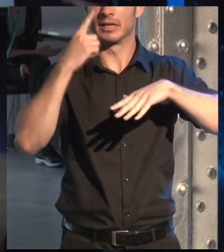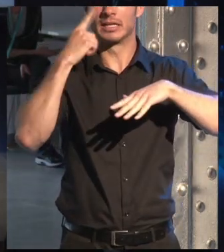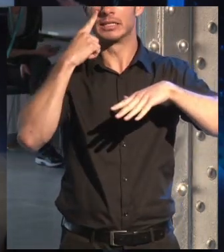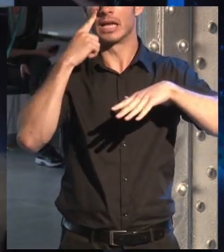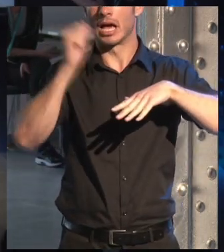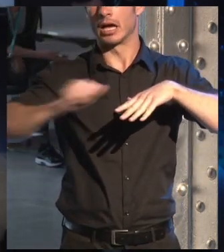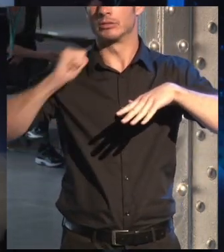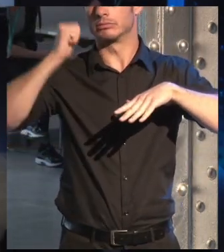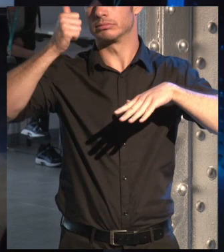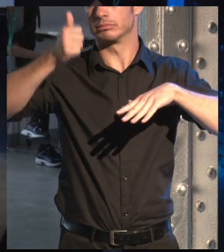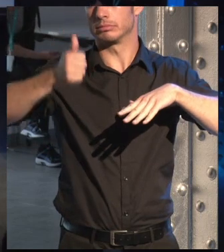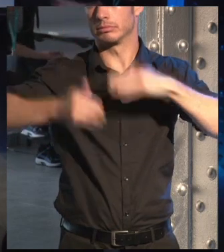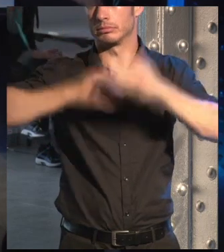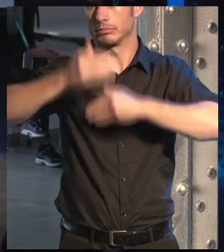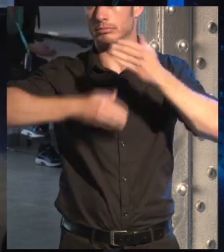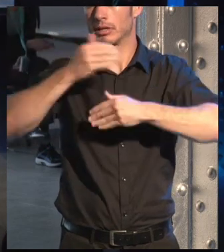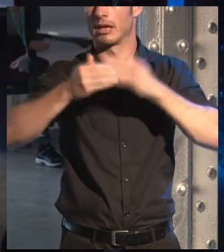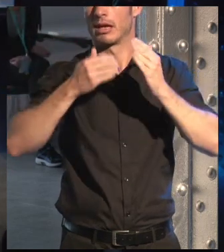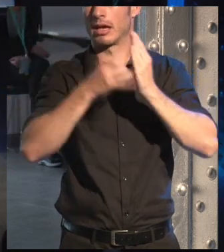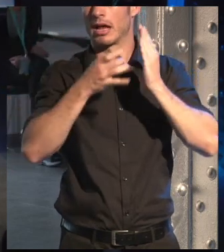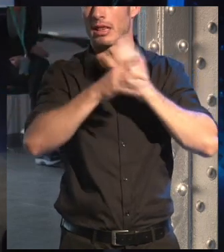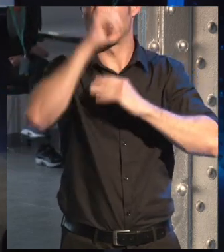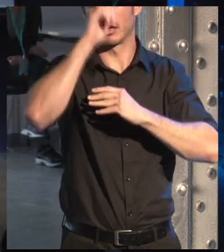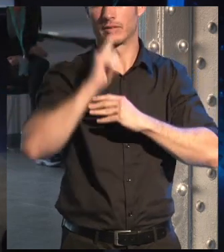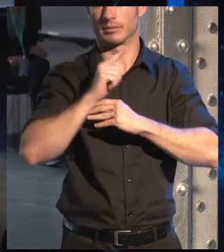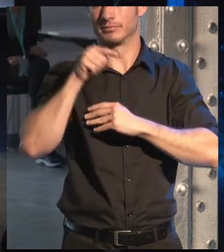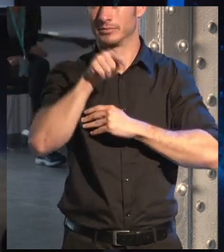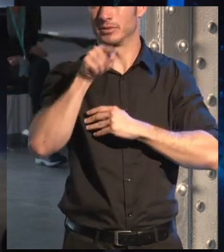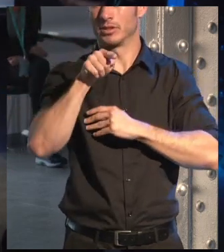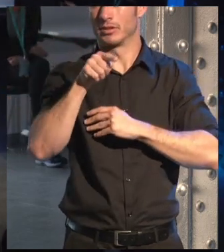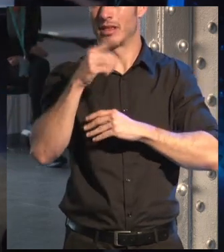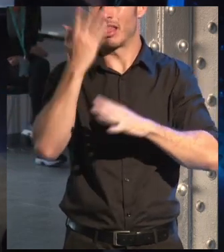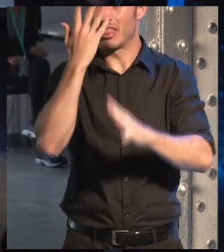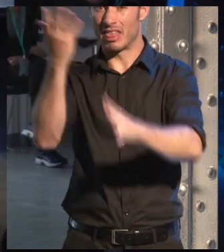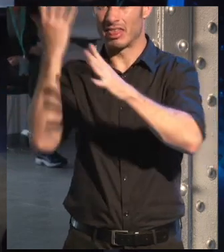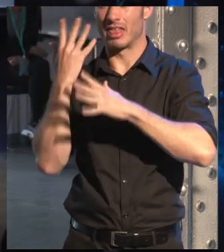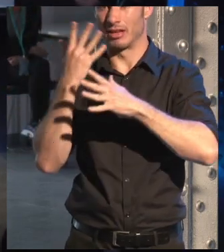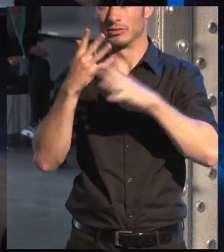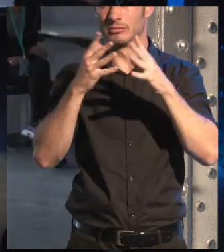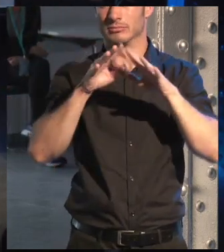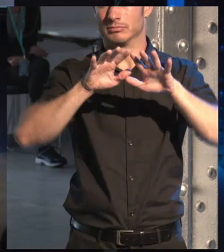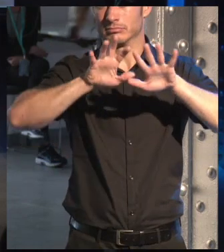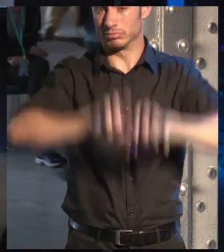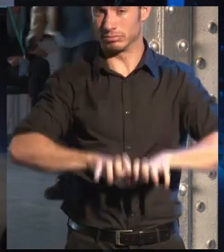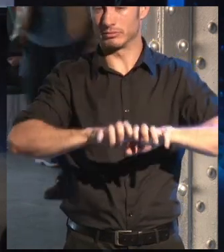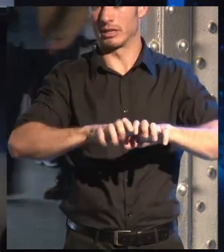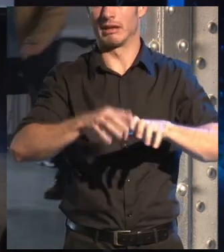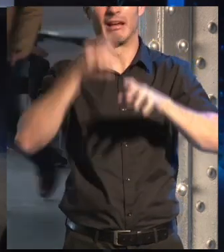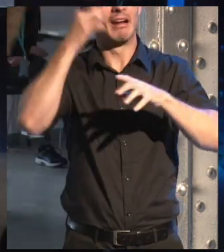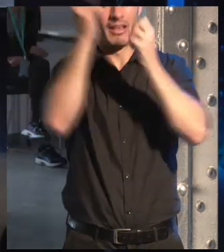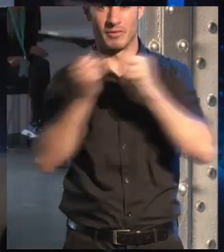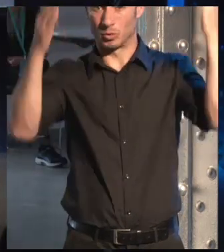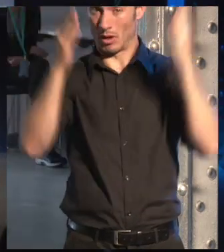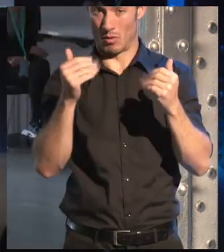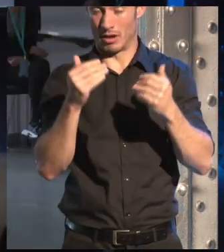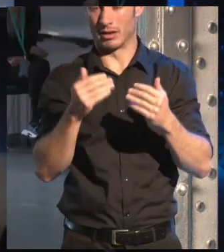influye en la calidad gráfica. Esto fue un render hecho pues hace casi 10 años, cuando ni siquiera había realidad virtual. Esto era en entorno